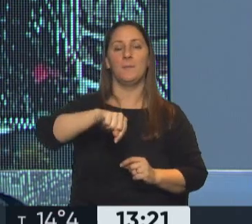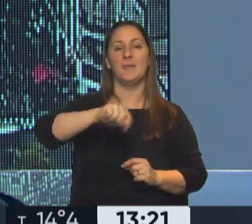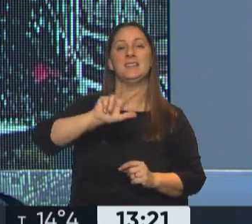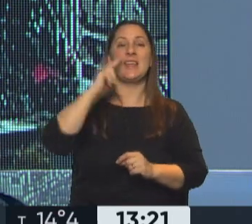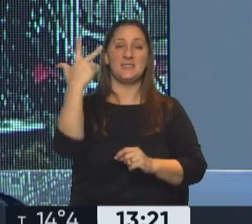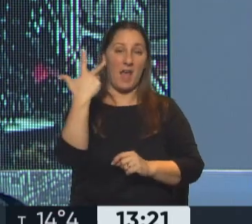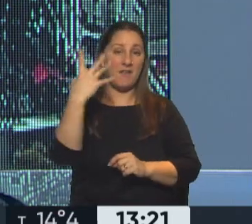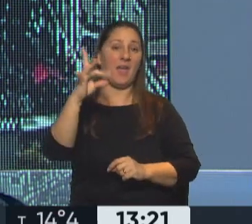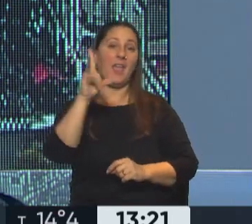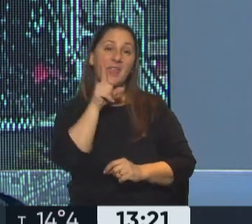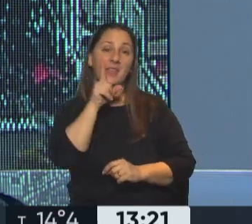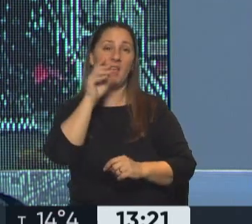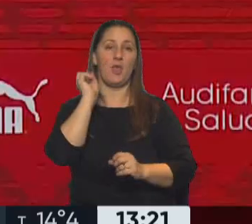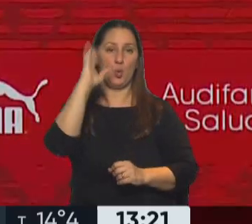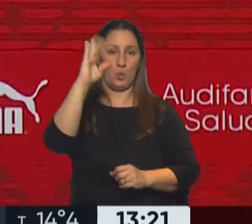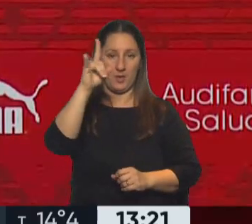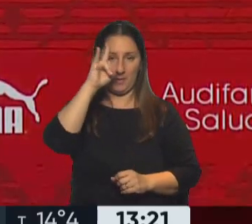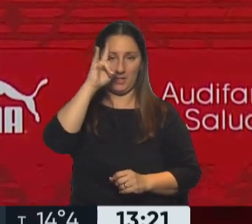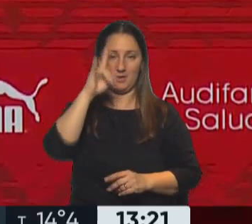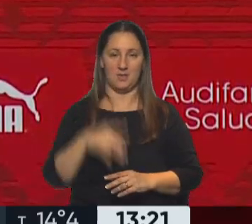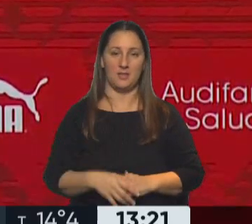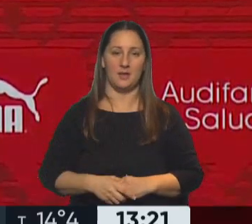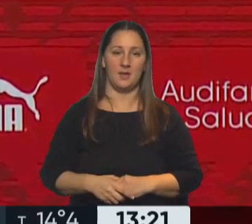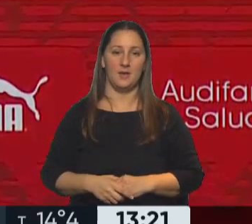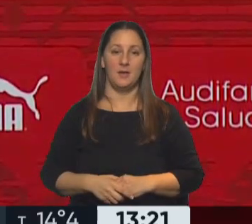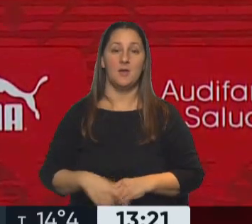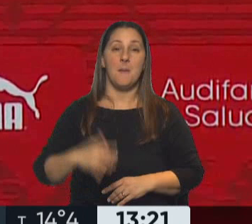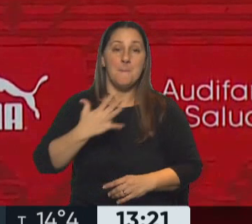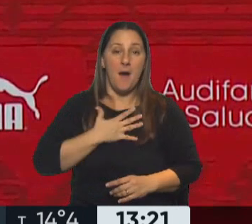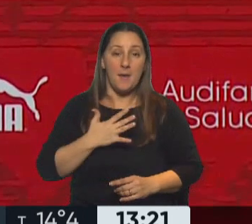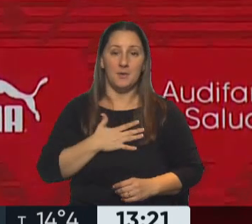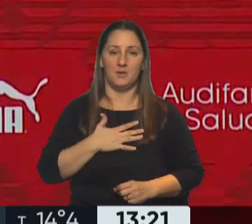ciclo en el Rojo de Avellaneda. Para uno es,